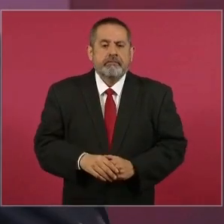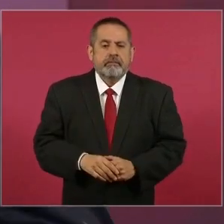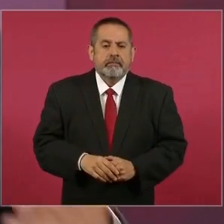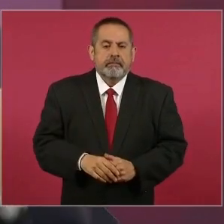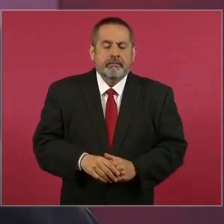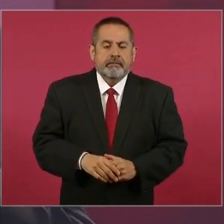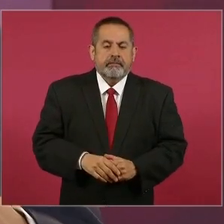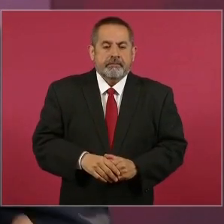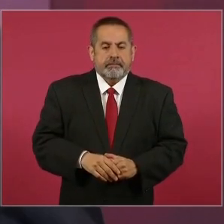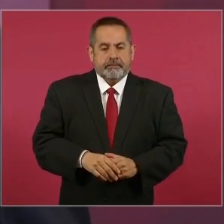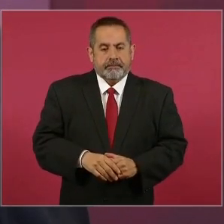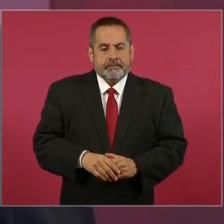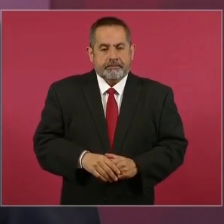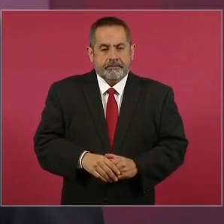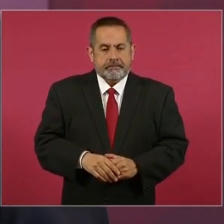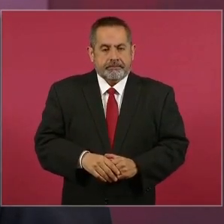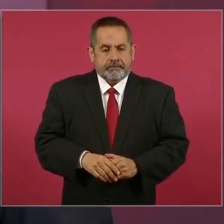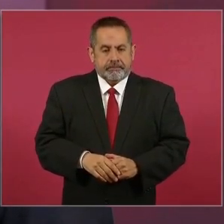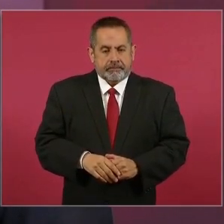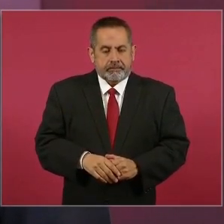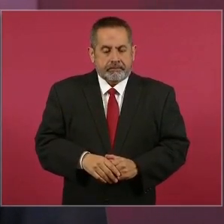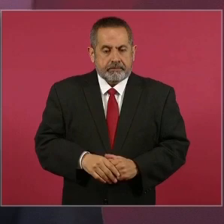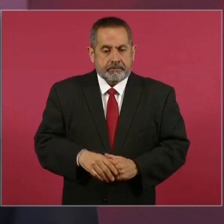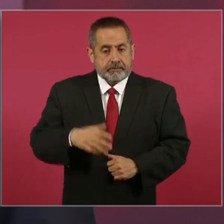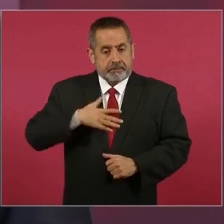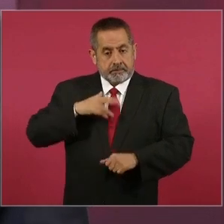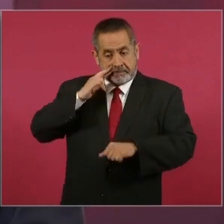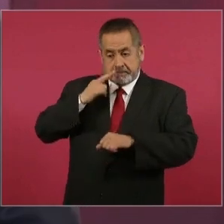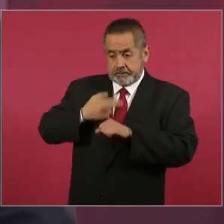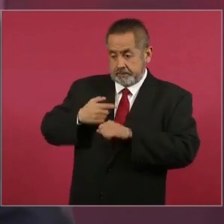si no de manera